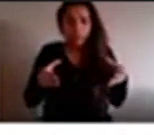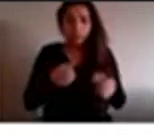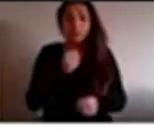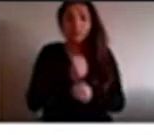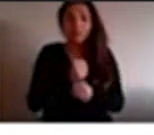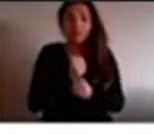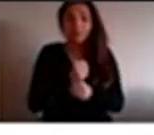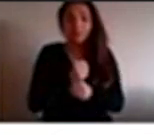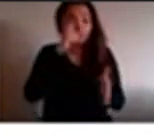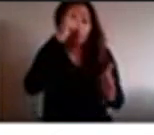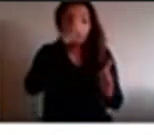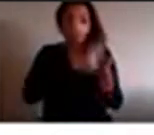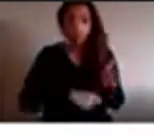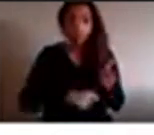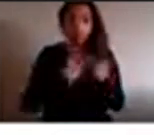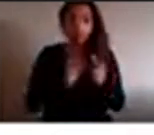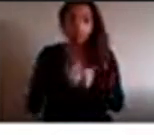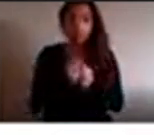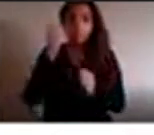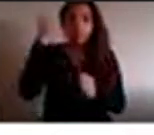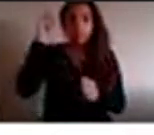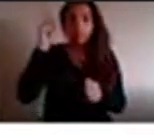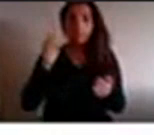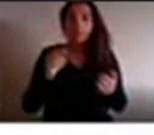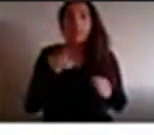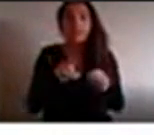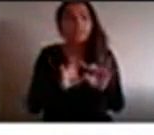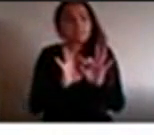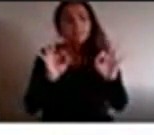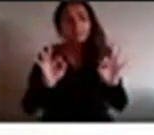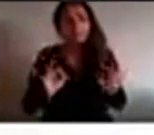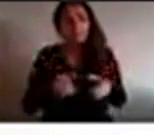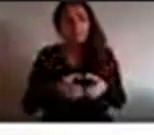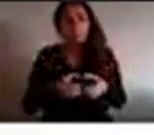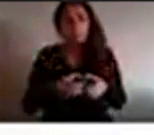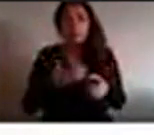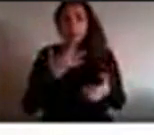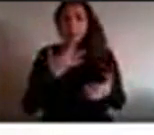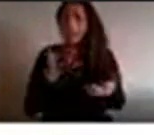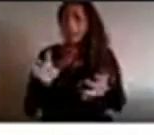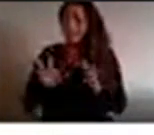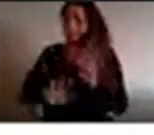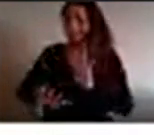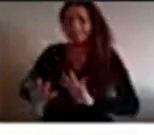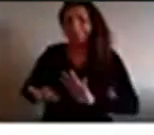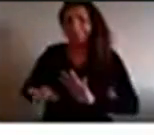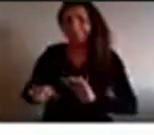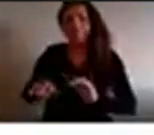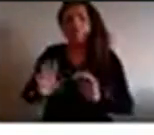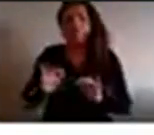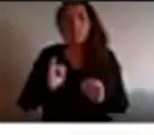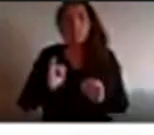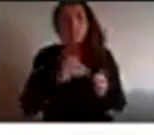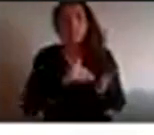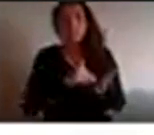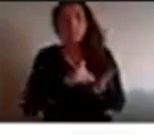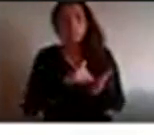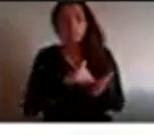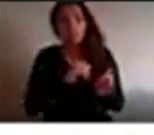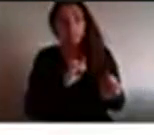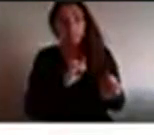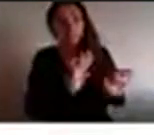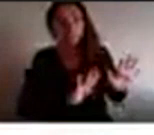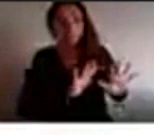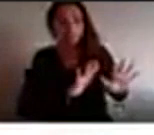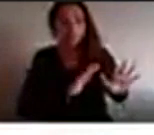de este grupo, que constituye un especial grupo a proteger y un grupo vulnerable dentro de la sociedad del cual